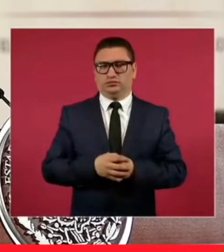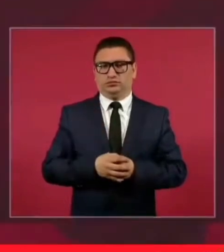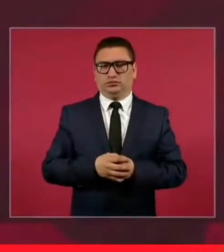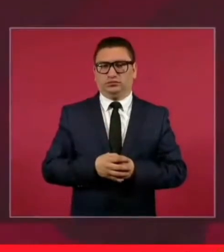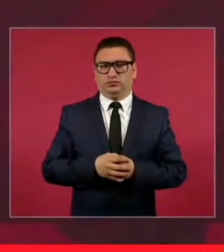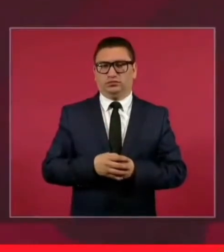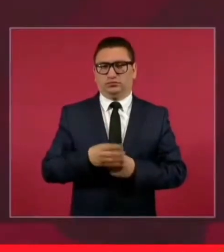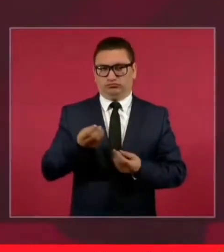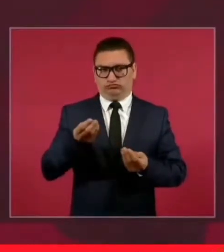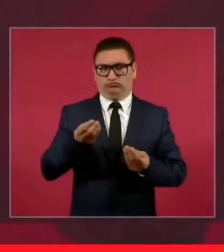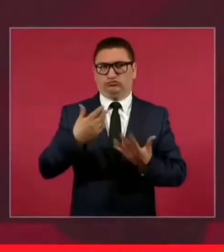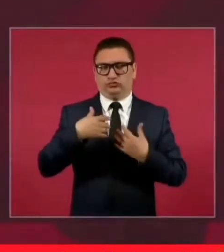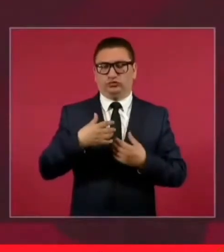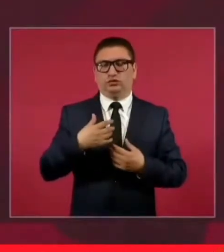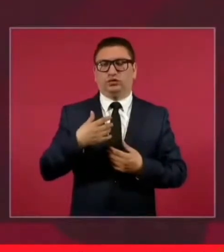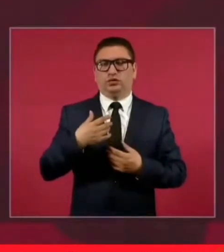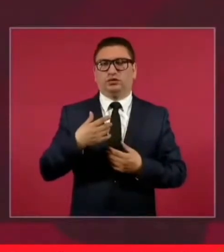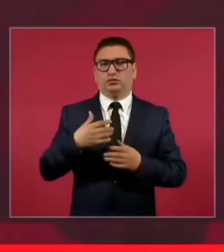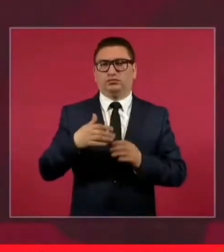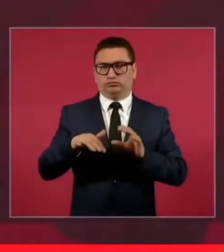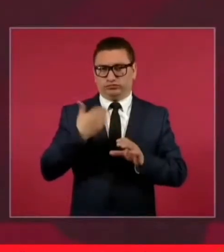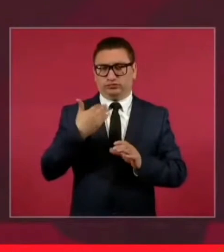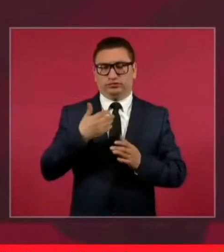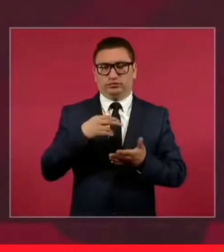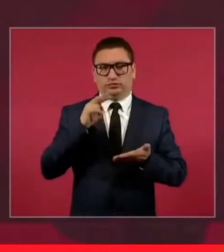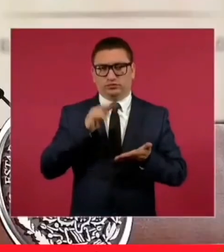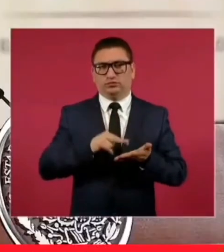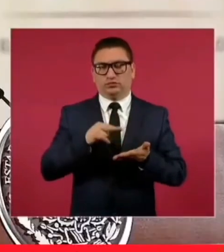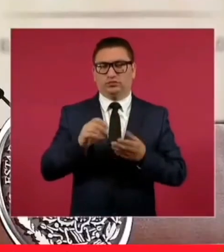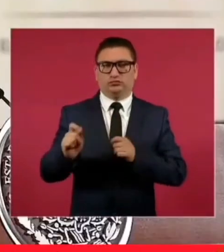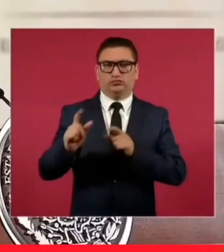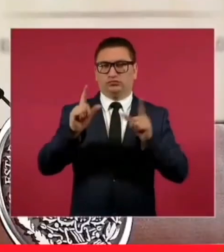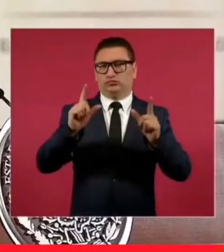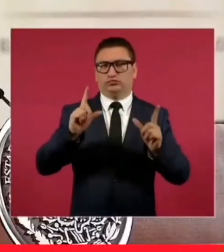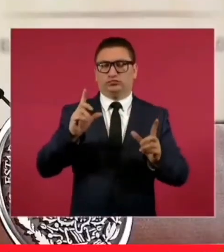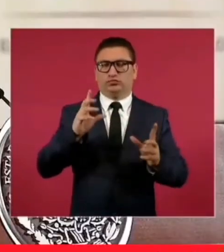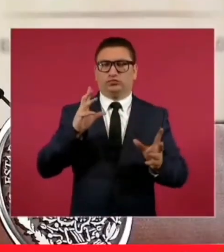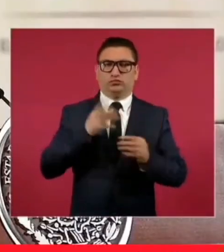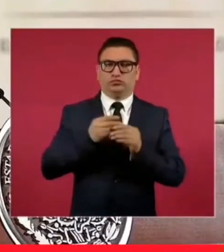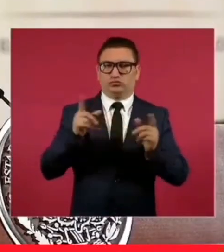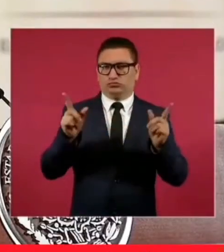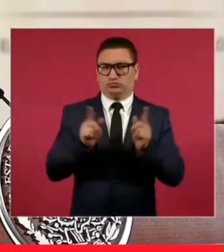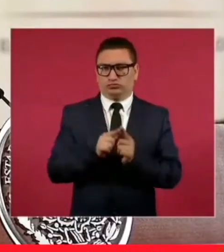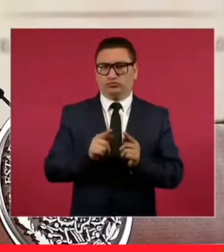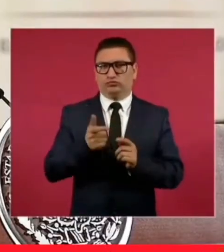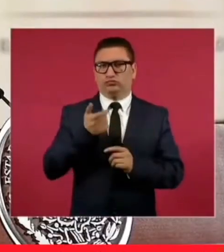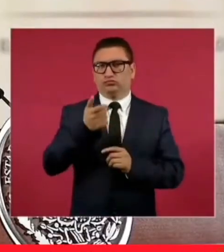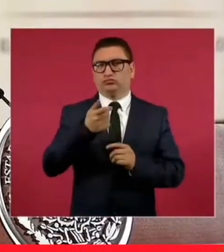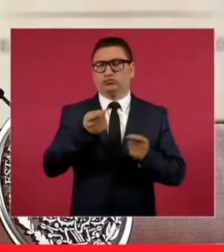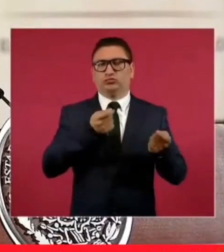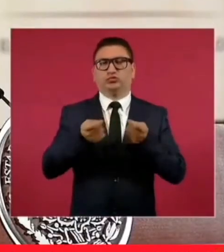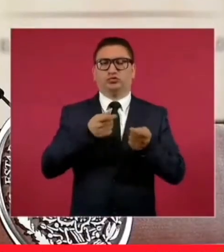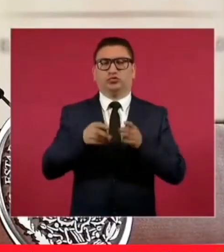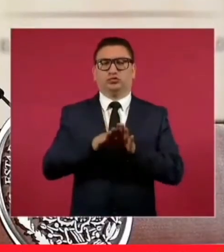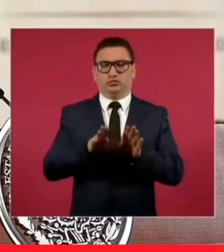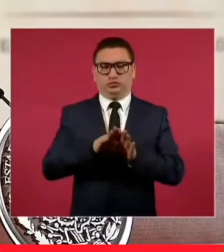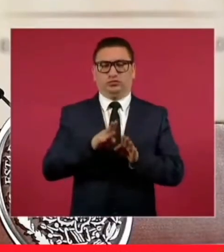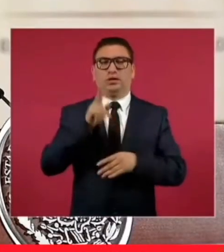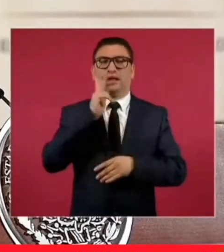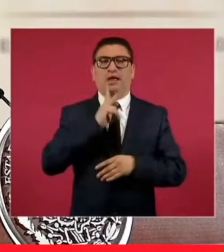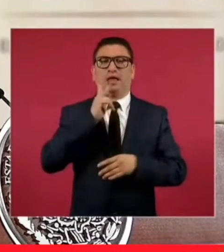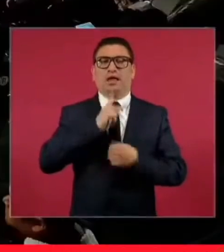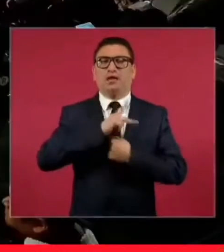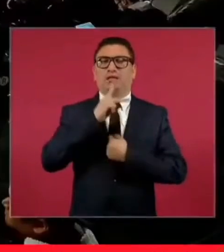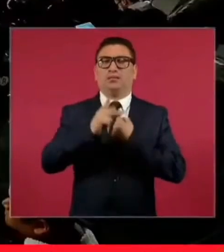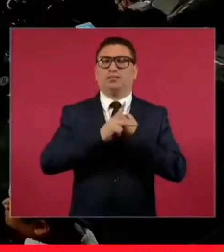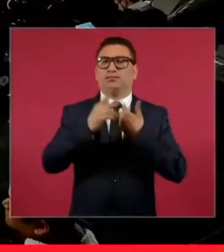te envíe todo nuestro resumen de manejo económico, a ver qué países